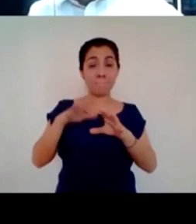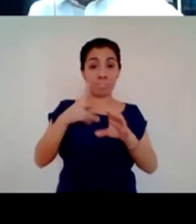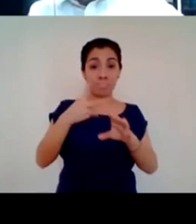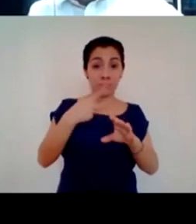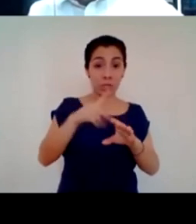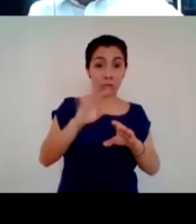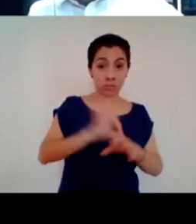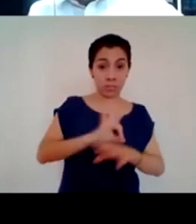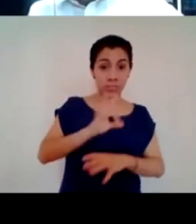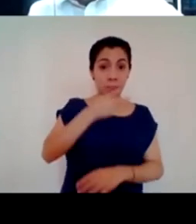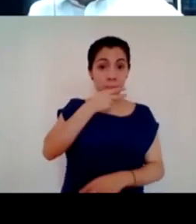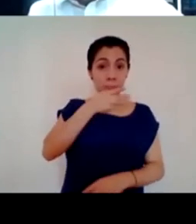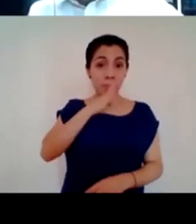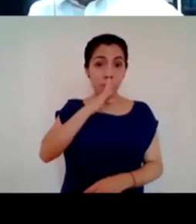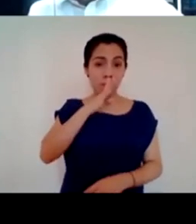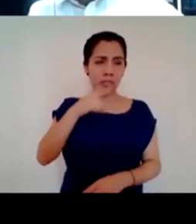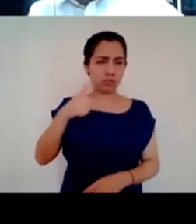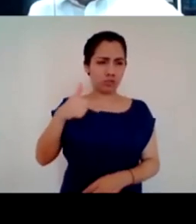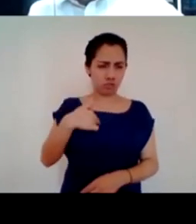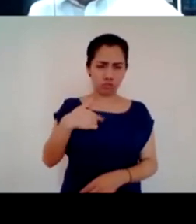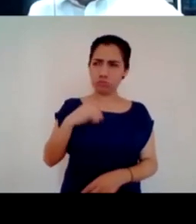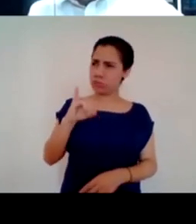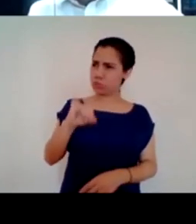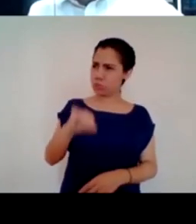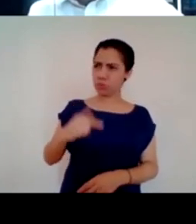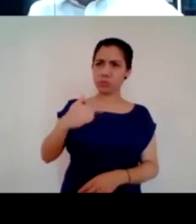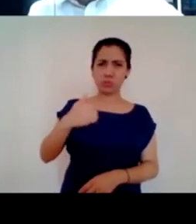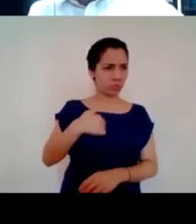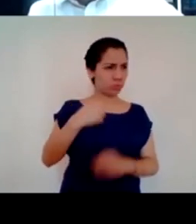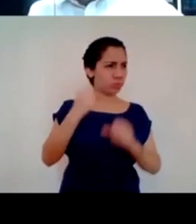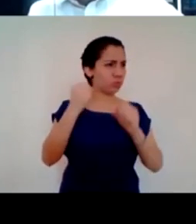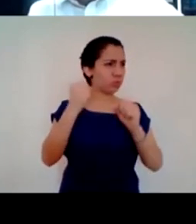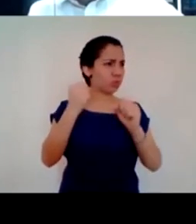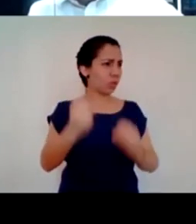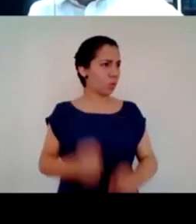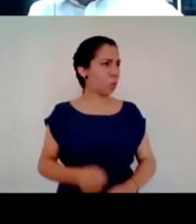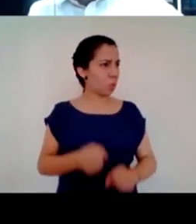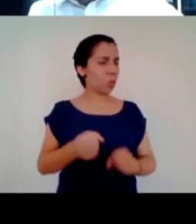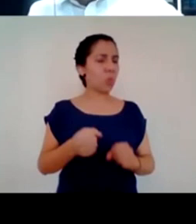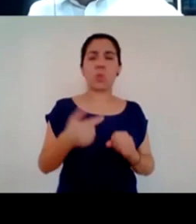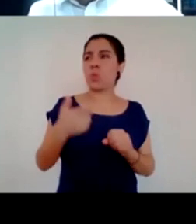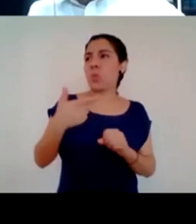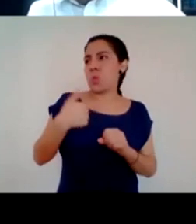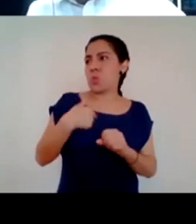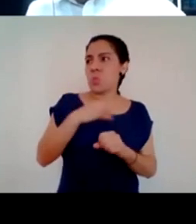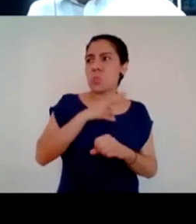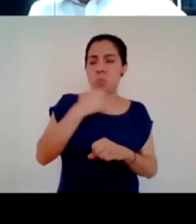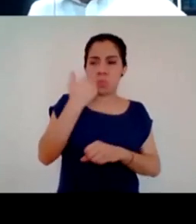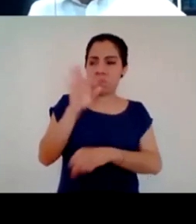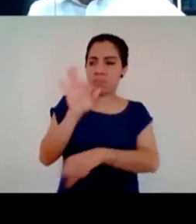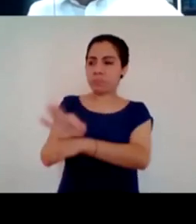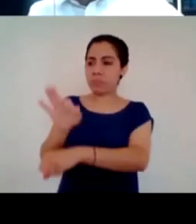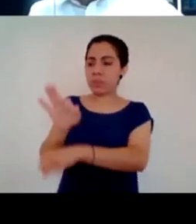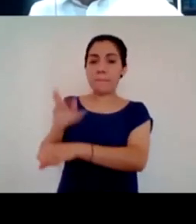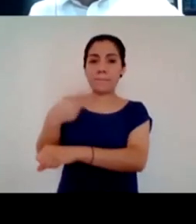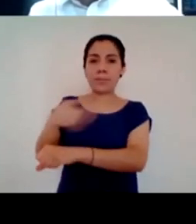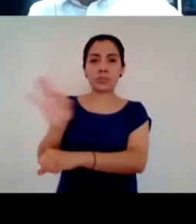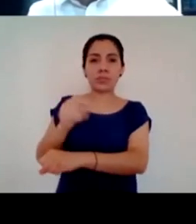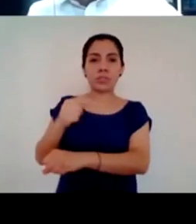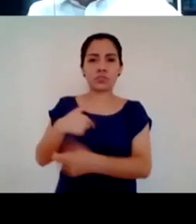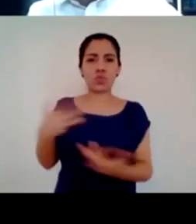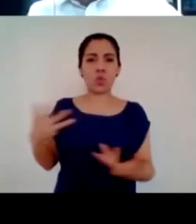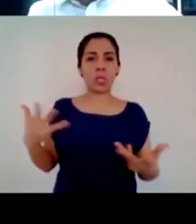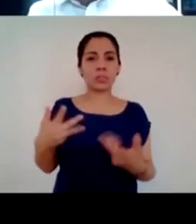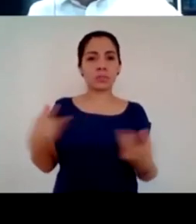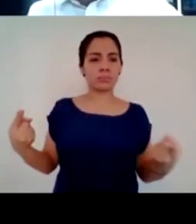mis hijos y yo todas las noches me zumbo un six-pack de cerveza frente a ellos, pues estoy predicando con un mal ejemplo, ¿no?